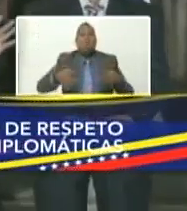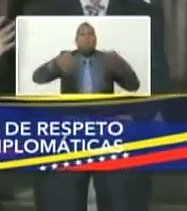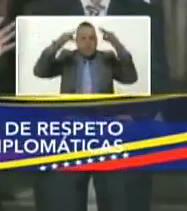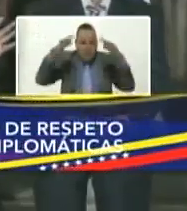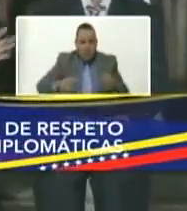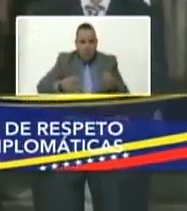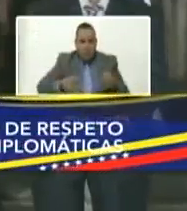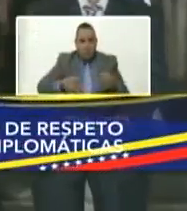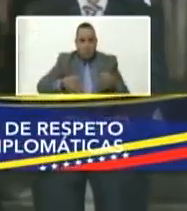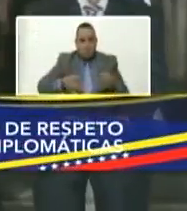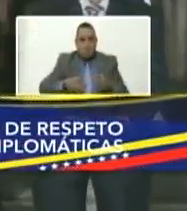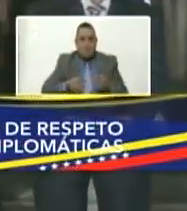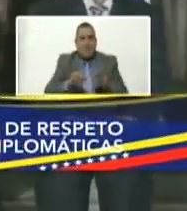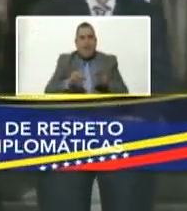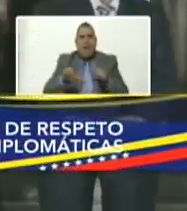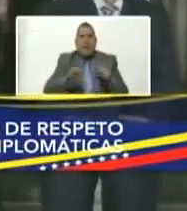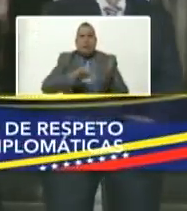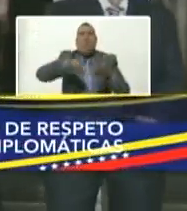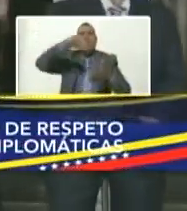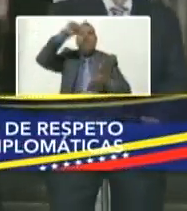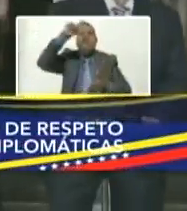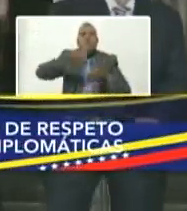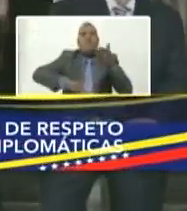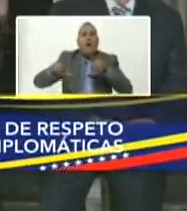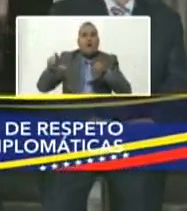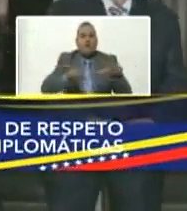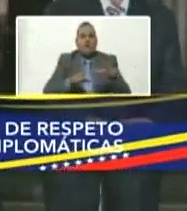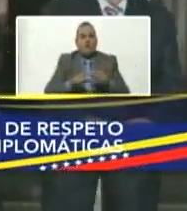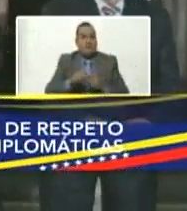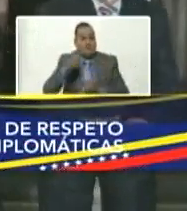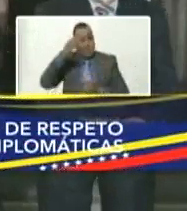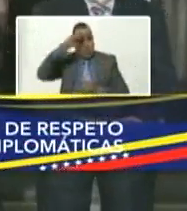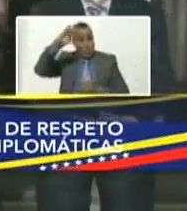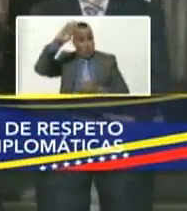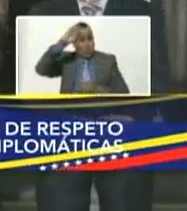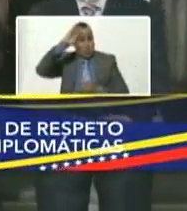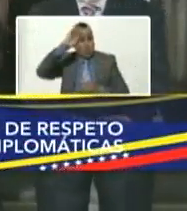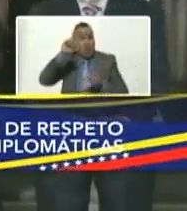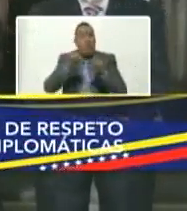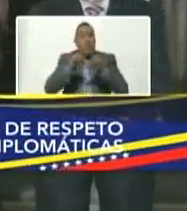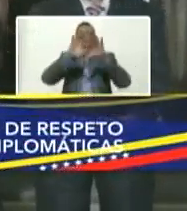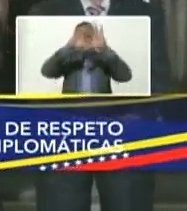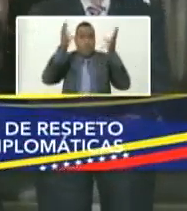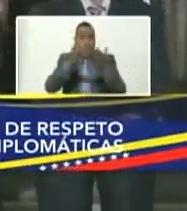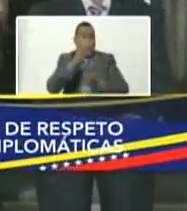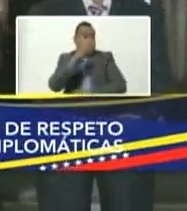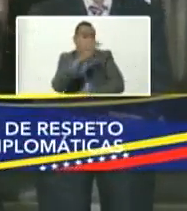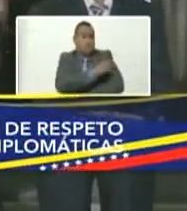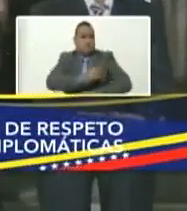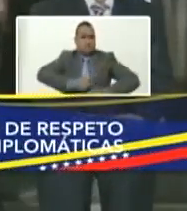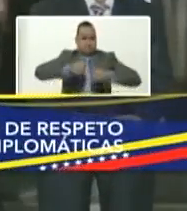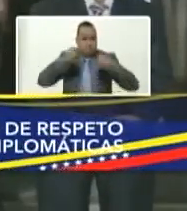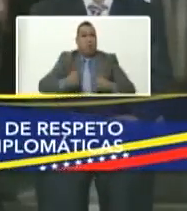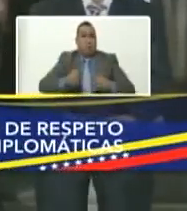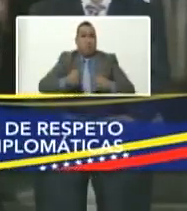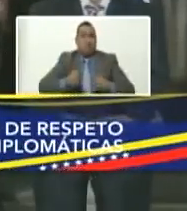firmadito. Quiere decir que Cuba es una potencia de salud. ¿Quién iba a pensar?